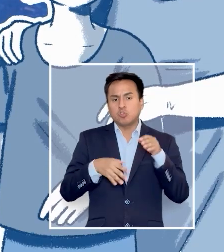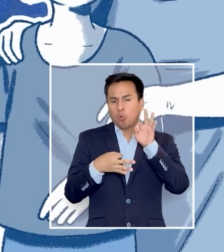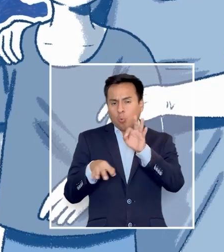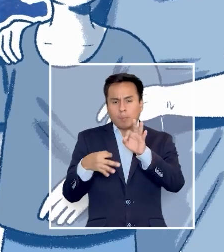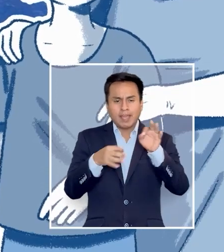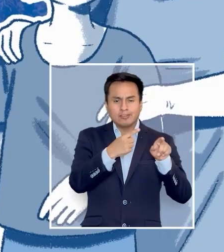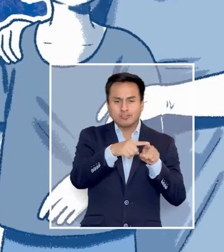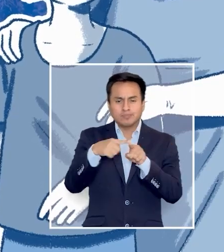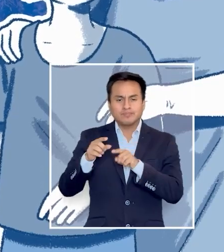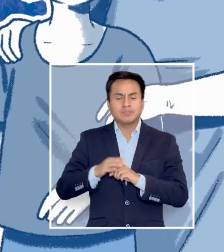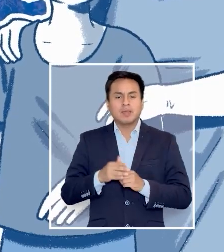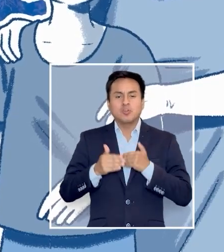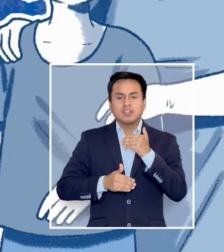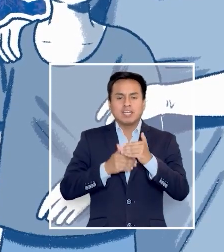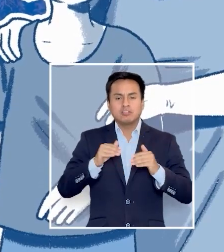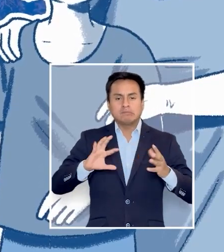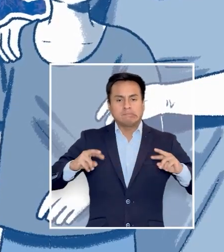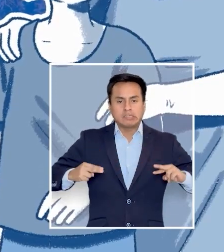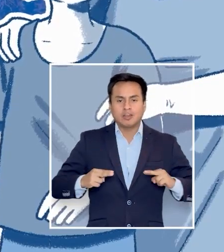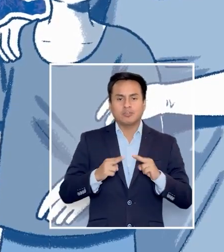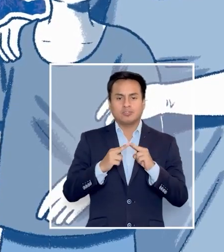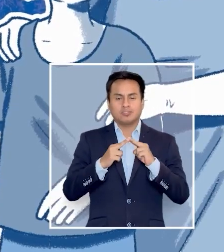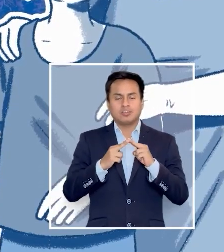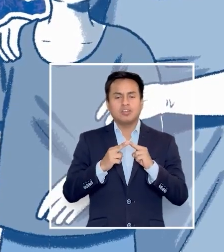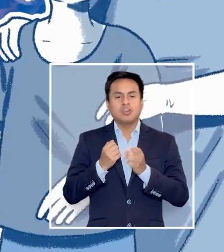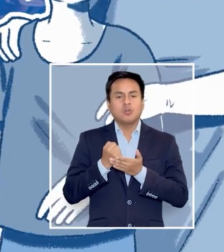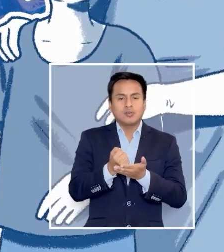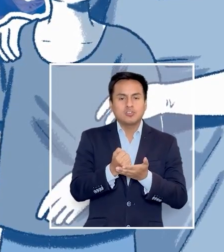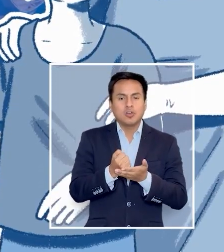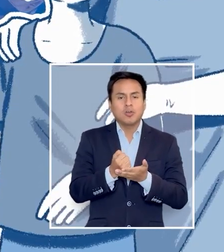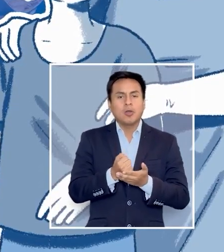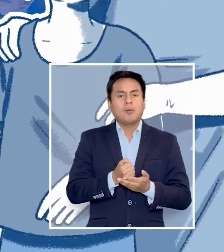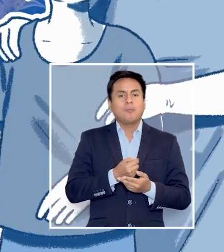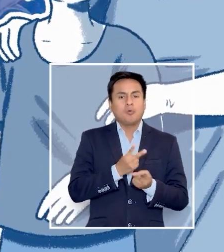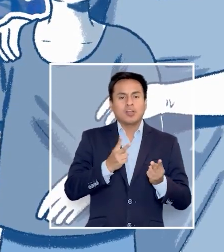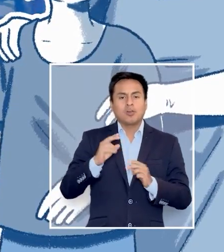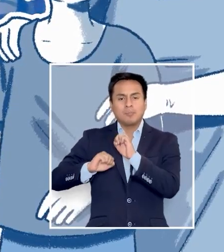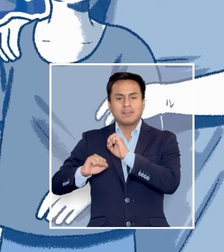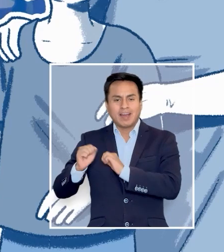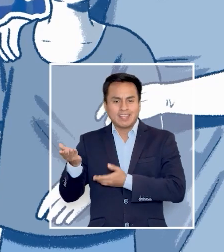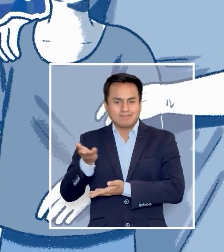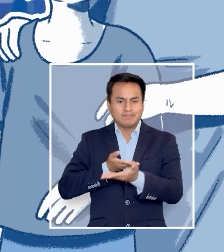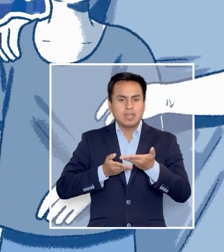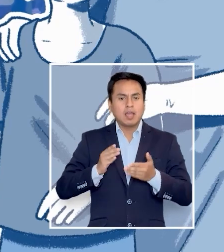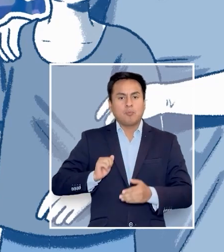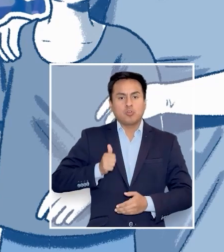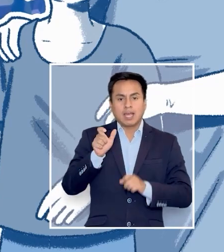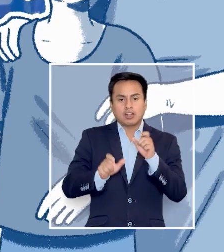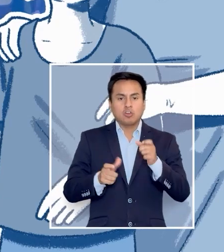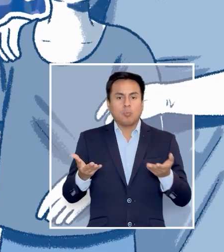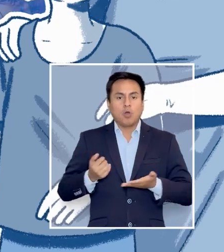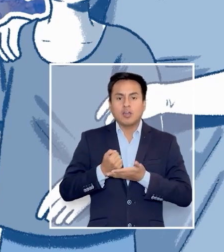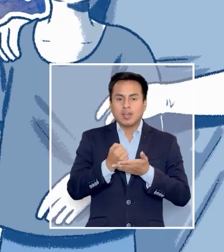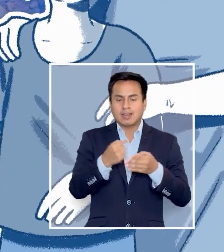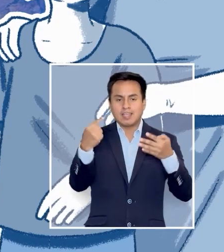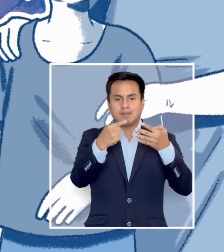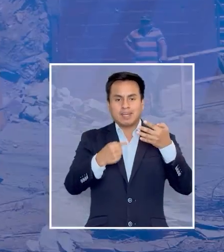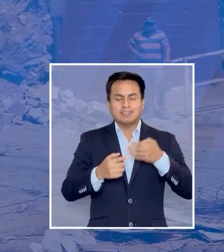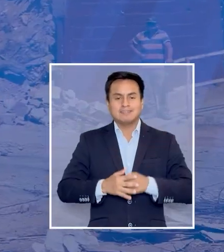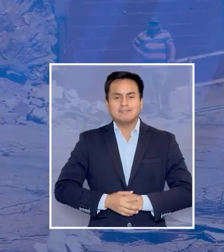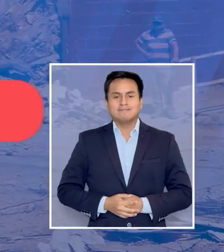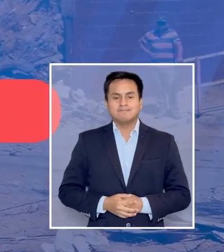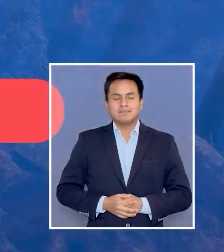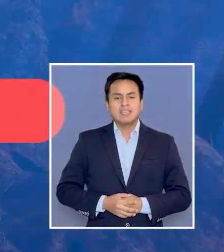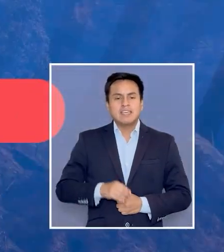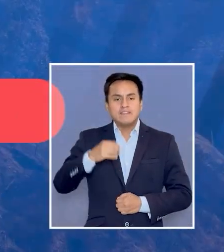y documentos. Proceso de reconstrucción. Colaboración público-privada. Voluntarios. Cómo ayudar y más.